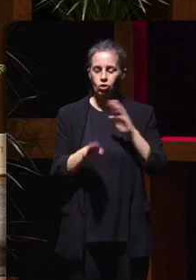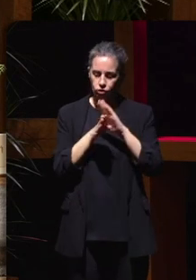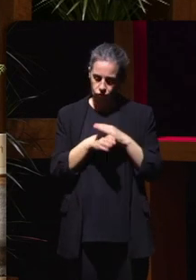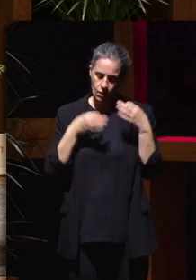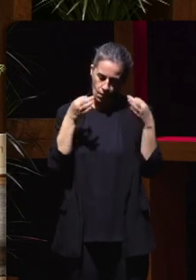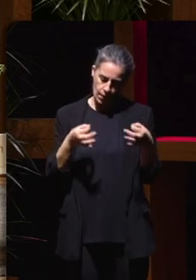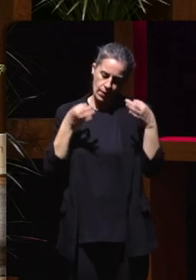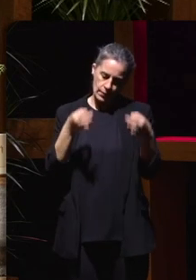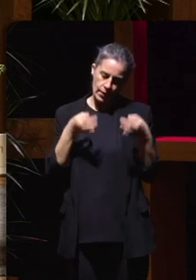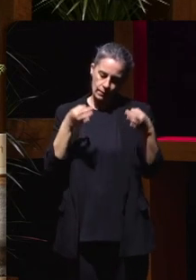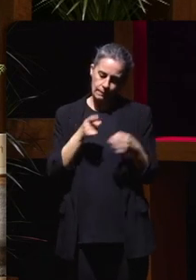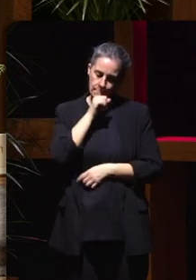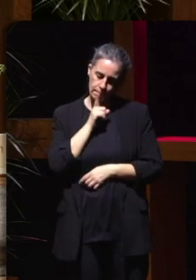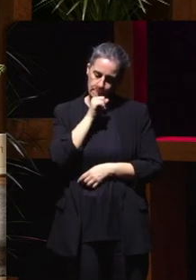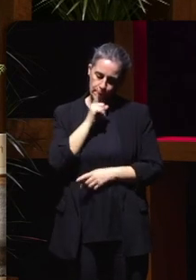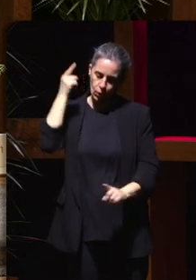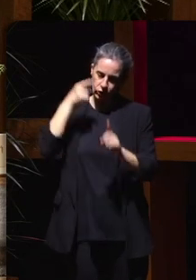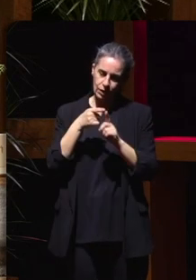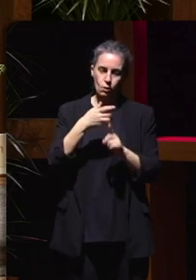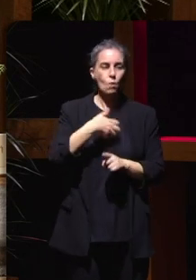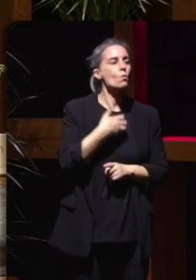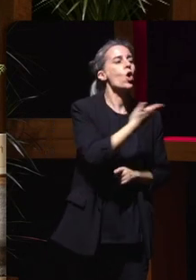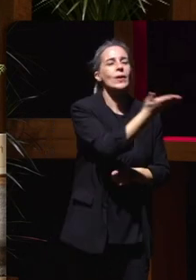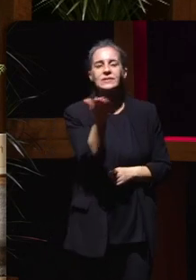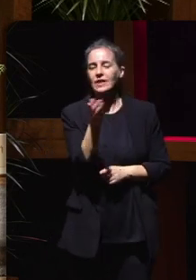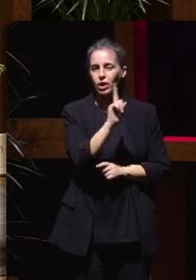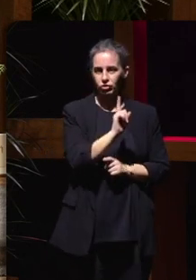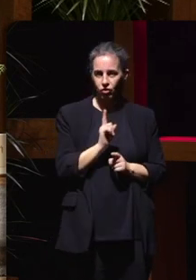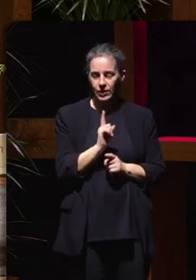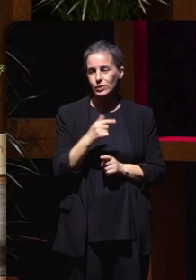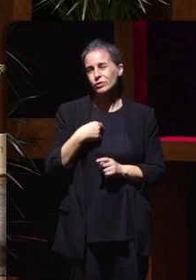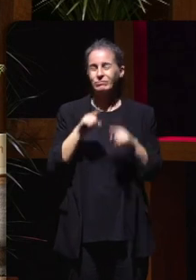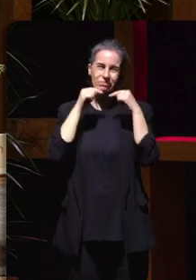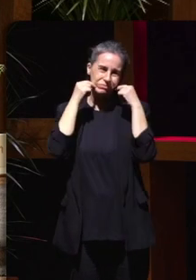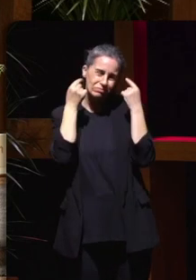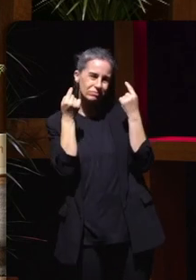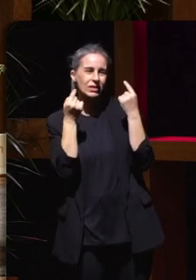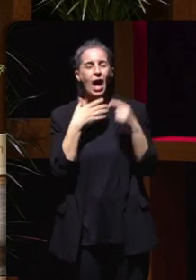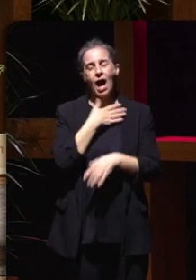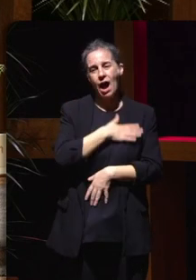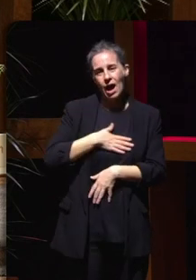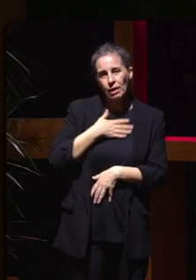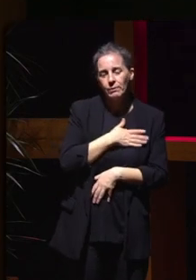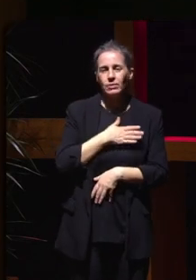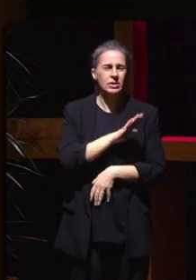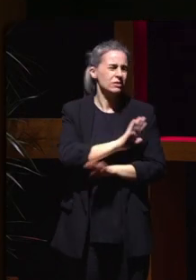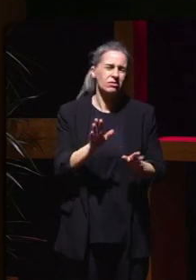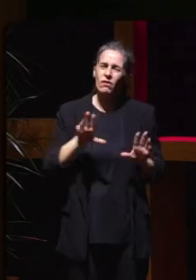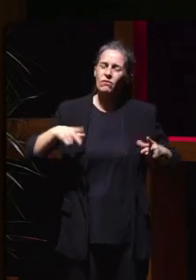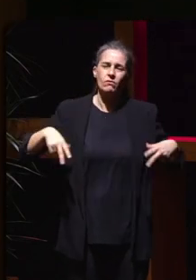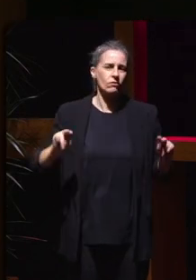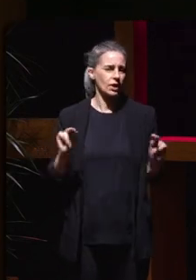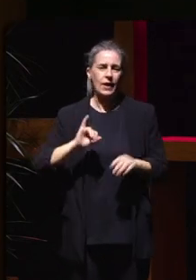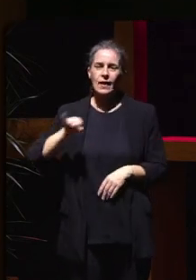no incomodar o de calarme para no incomodar de ser complacente de sorrir de ser amable porque lo único